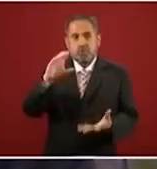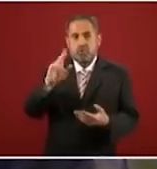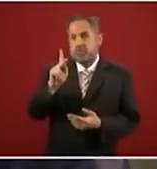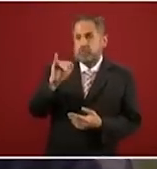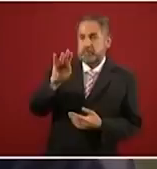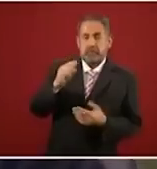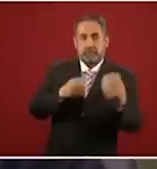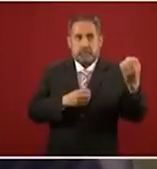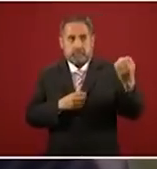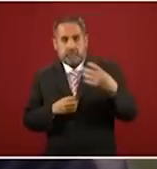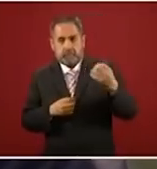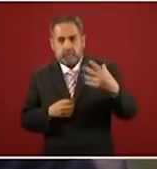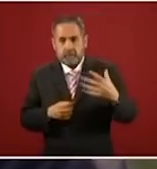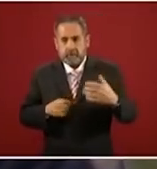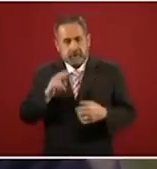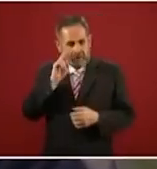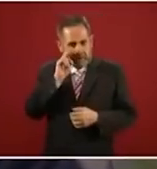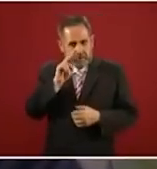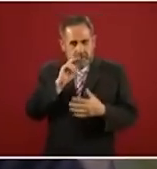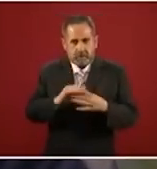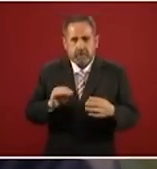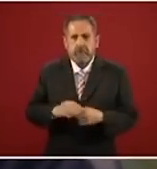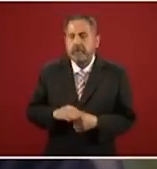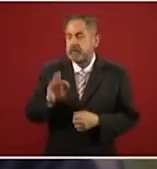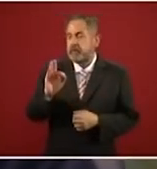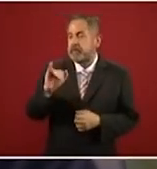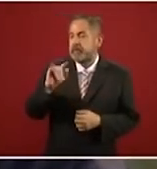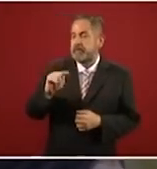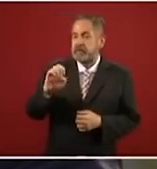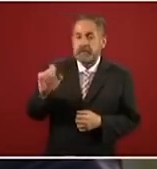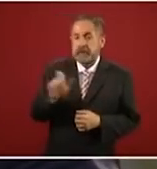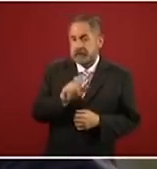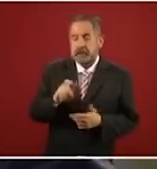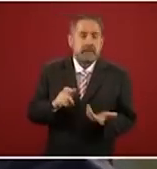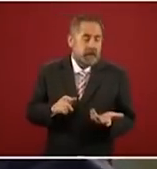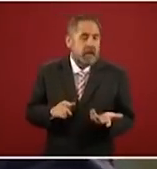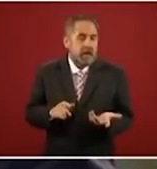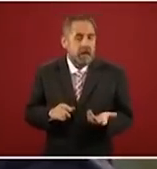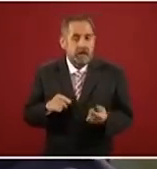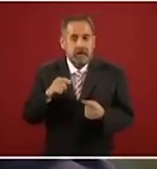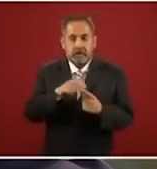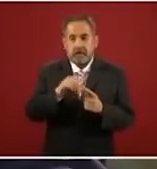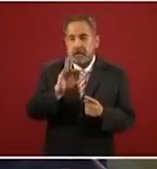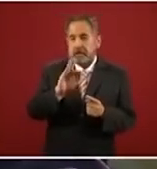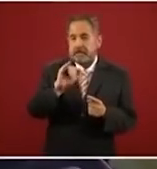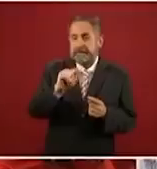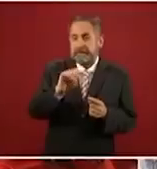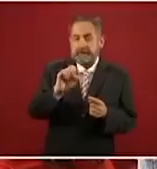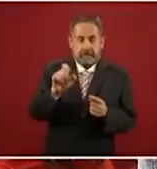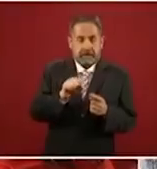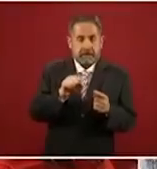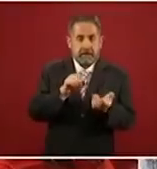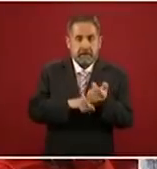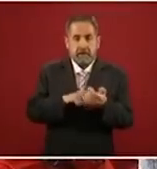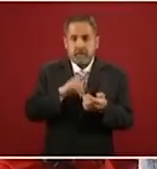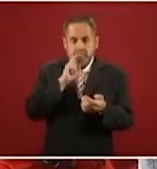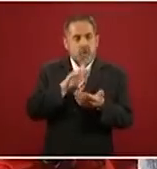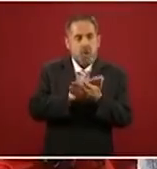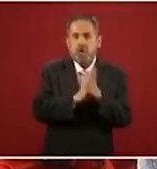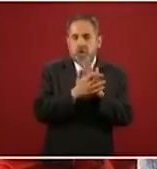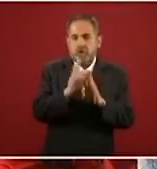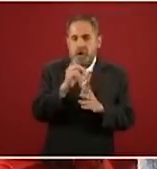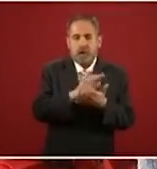interno bruto y aquí analizamos fin text que hay que señalar que los fintech son los que dan el mejor tipo cambiario